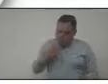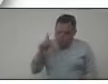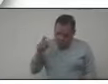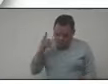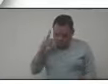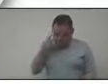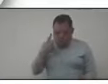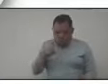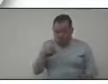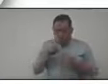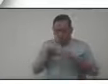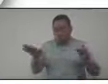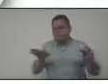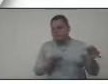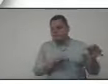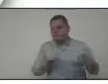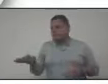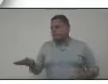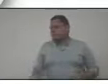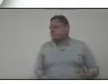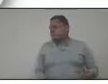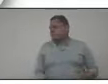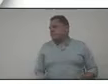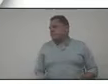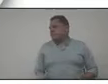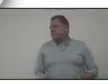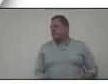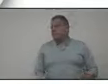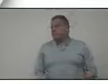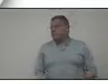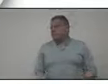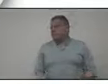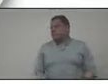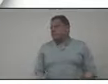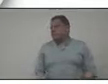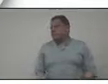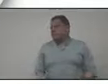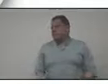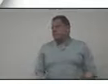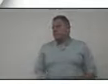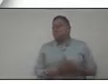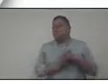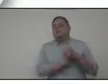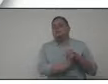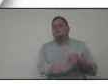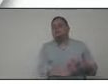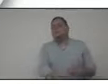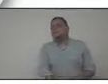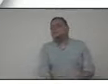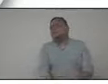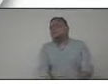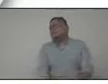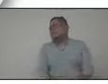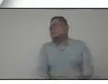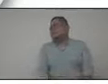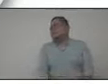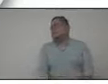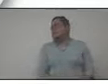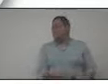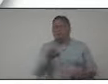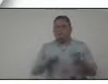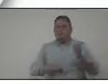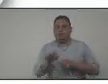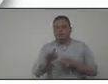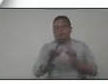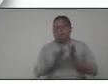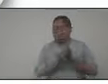hizo el anuncio de la prórroga, que existe la posibilidad de que Capresoca no solo existimos para la gente, sino que existe la posibilidad de que sea un piloto nacional